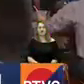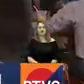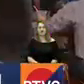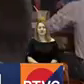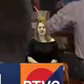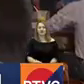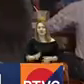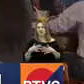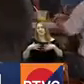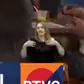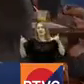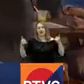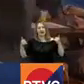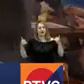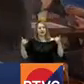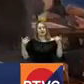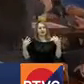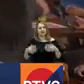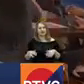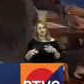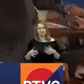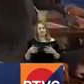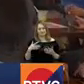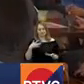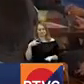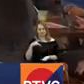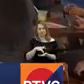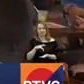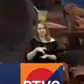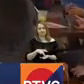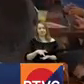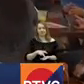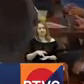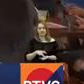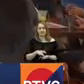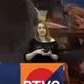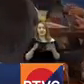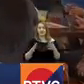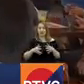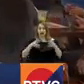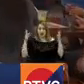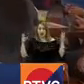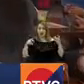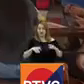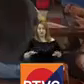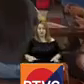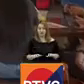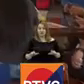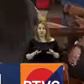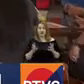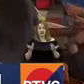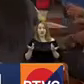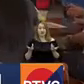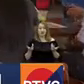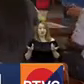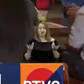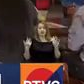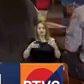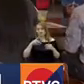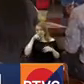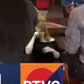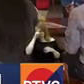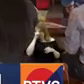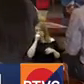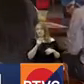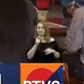feliz por haber hecho parte de este gran evento y por ese gran homenaje que